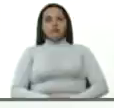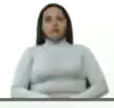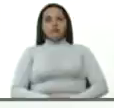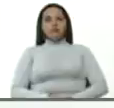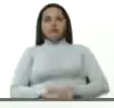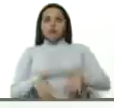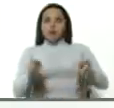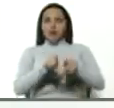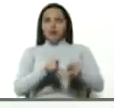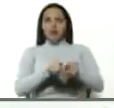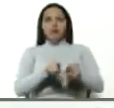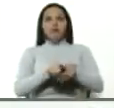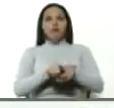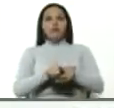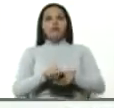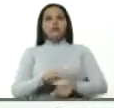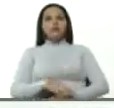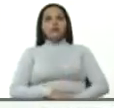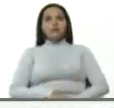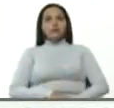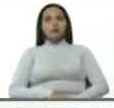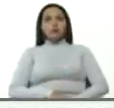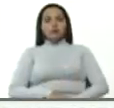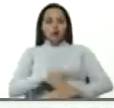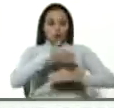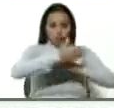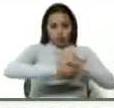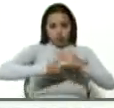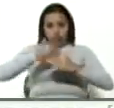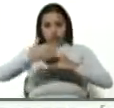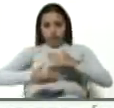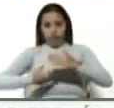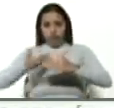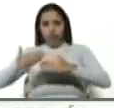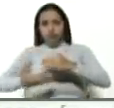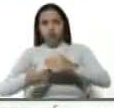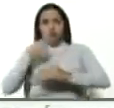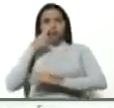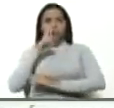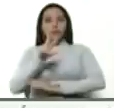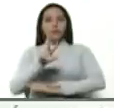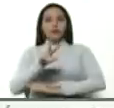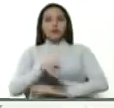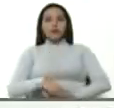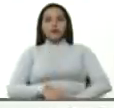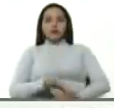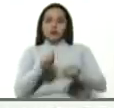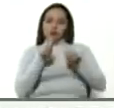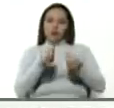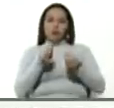Igualmente, los envoltorios, vean ustedes también cómo fueron